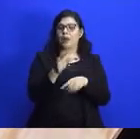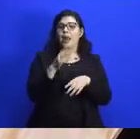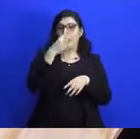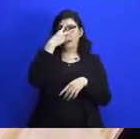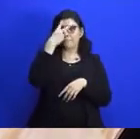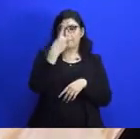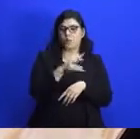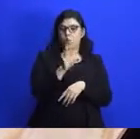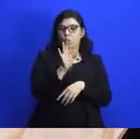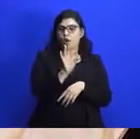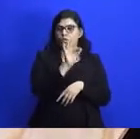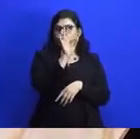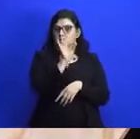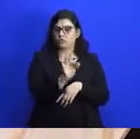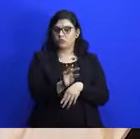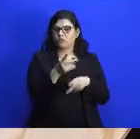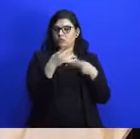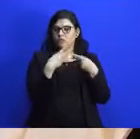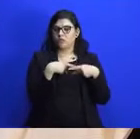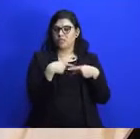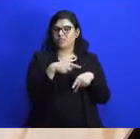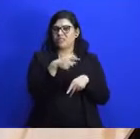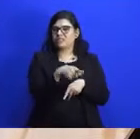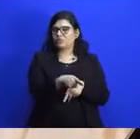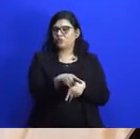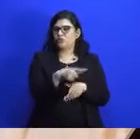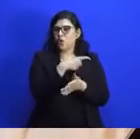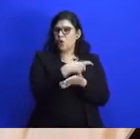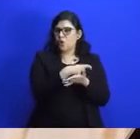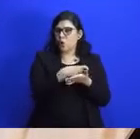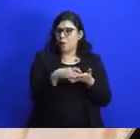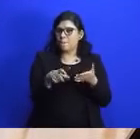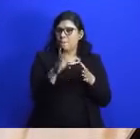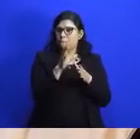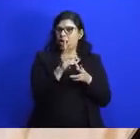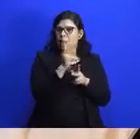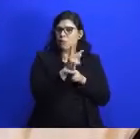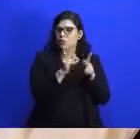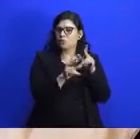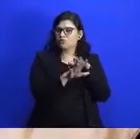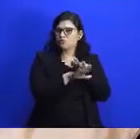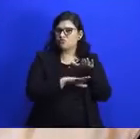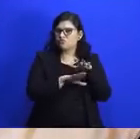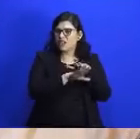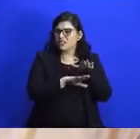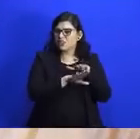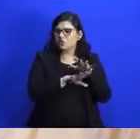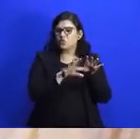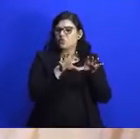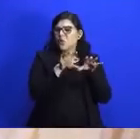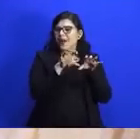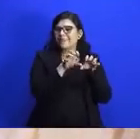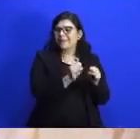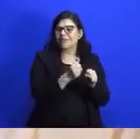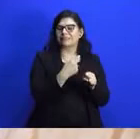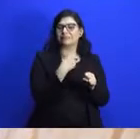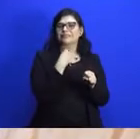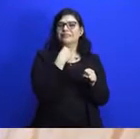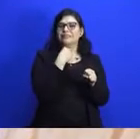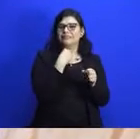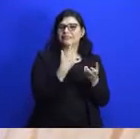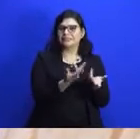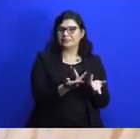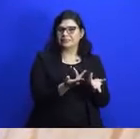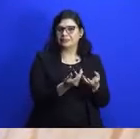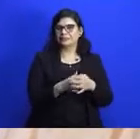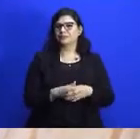México no tiene acceso a la canasta básica con sus sueldos actuales. Nuestros clientes son muy sensibles al